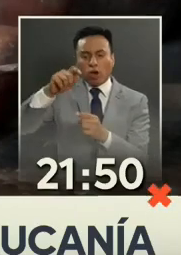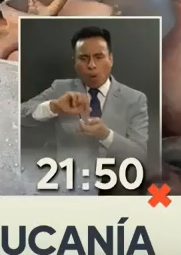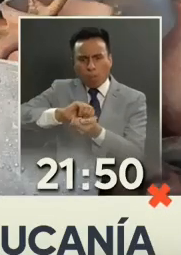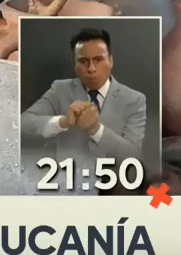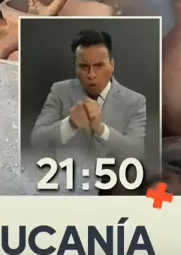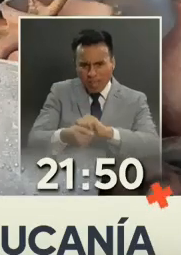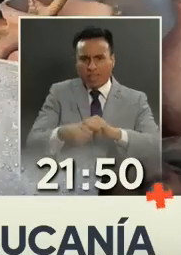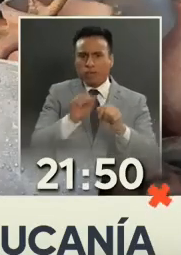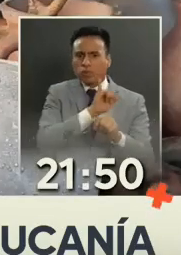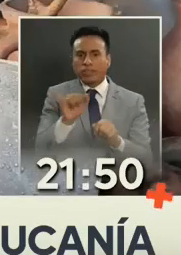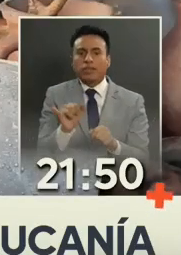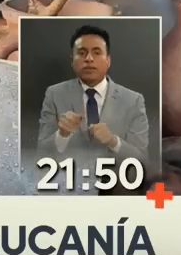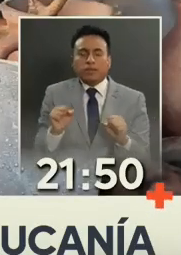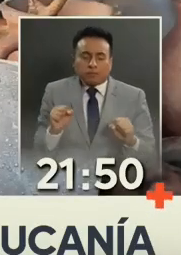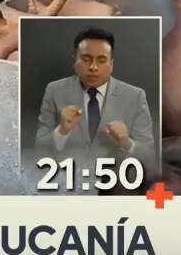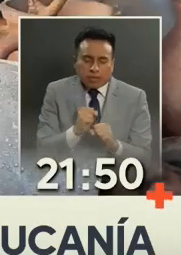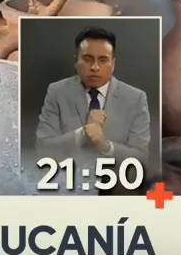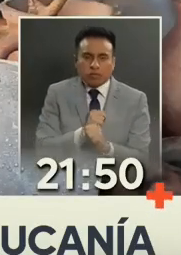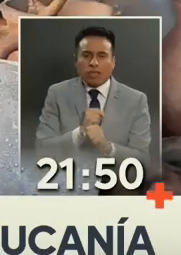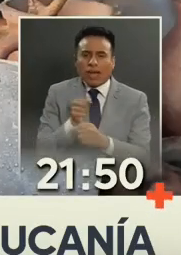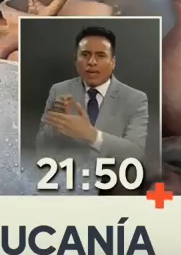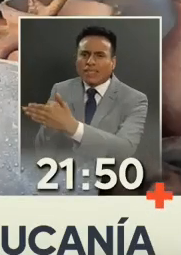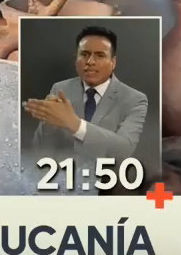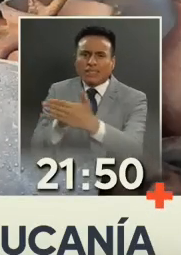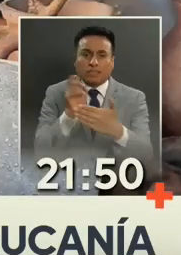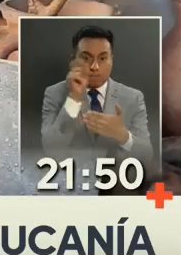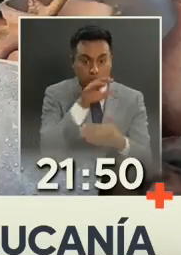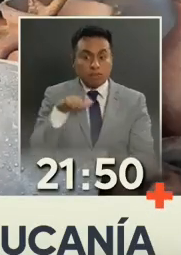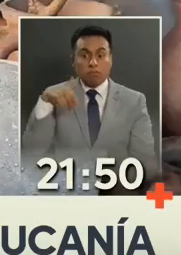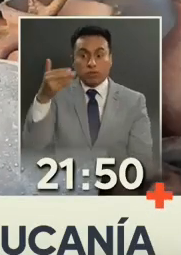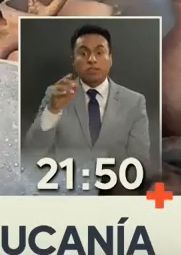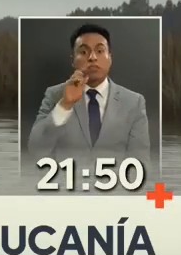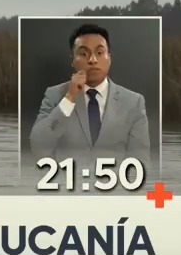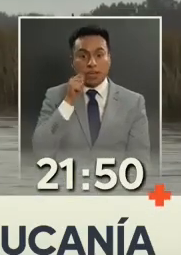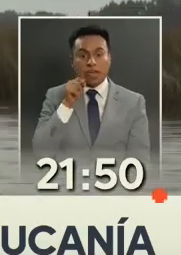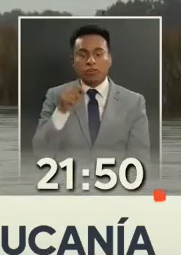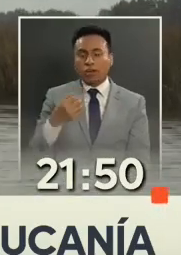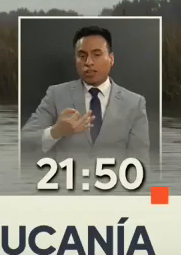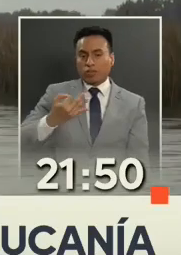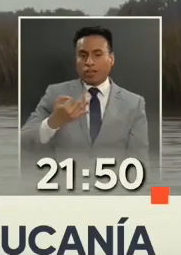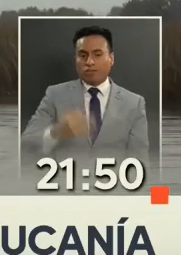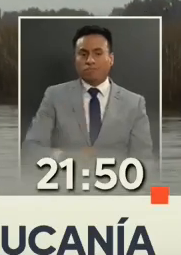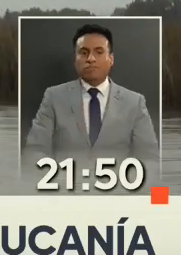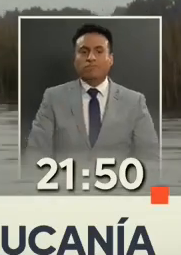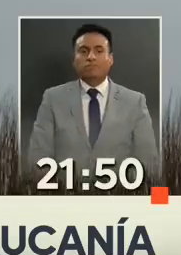el invierno por los malos accesos de camino fue extraordinario.